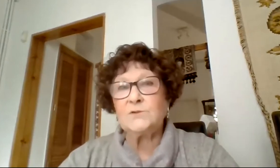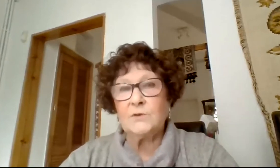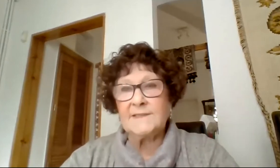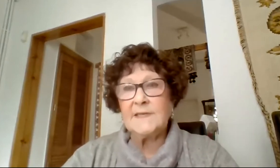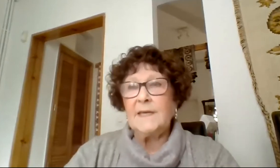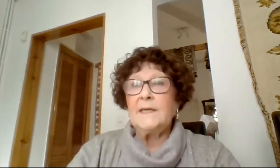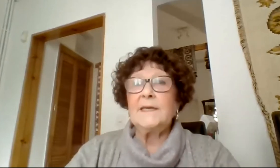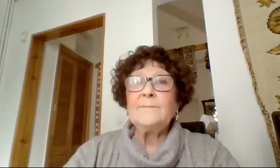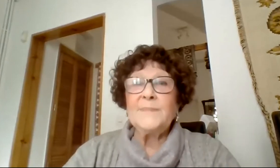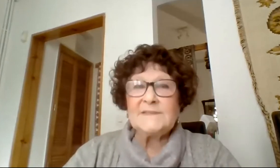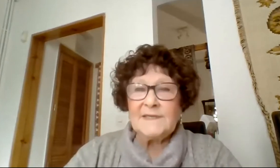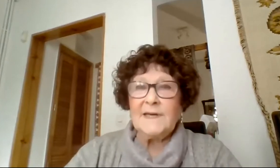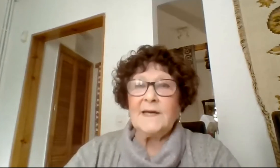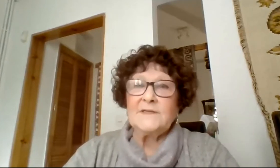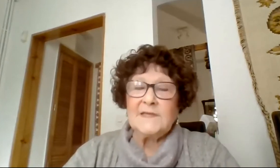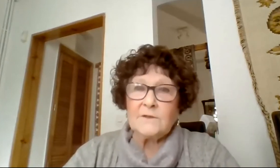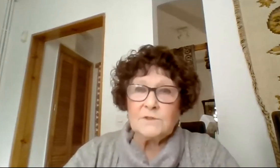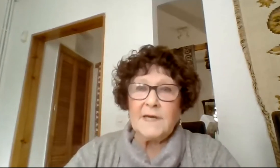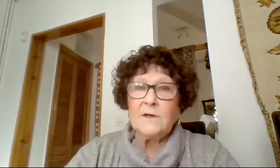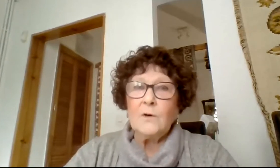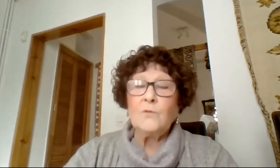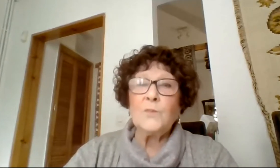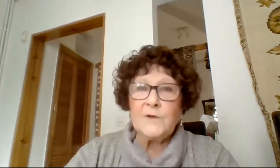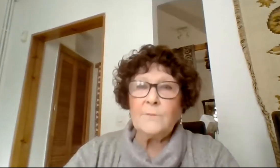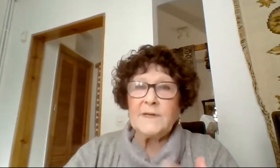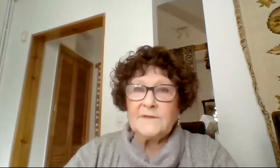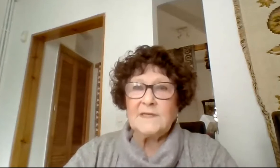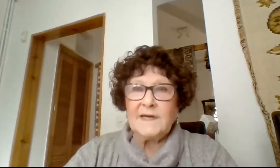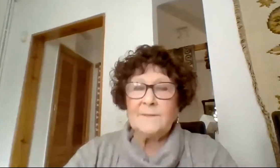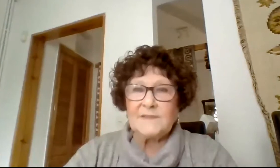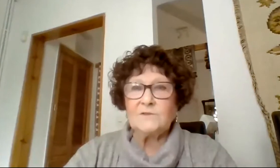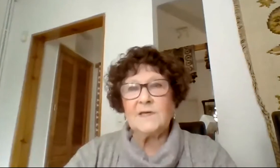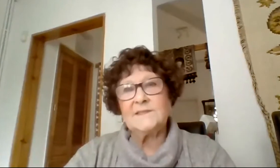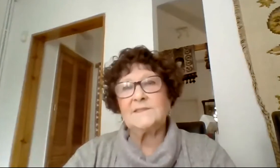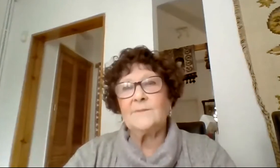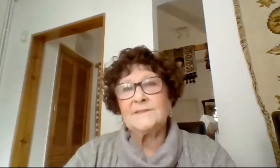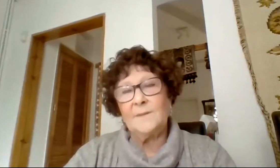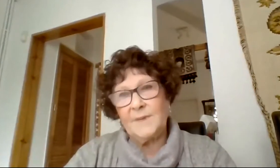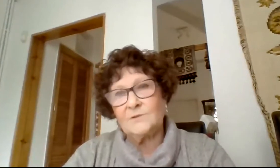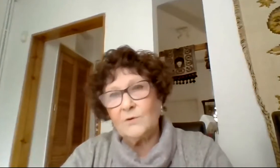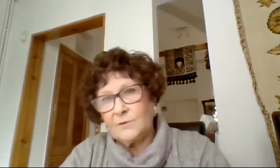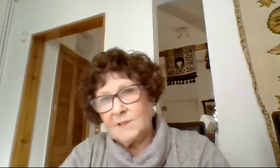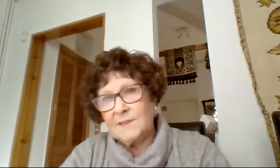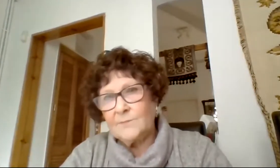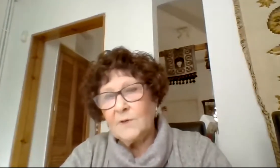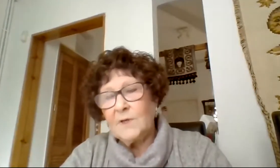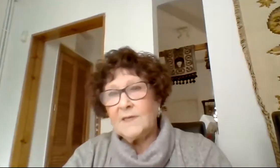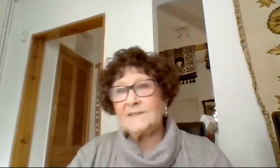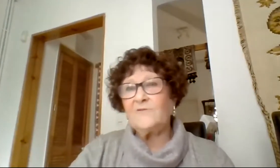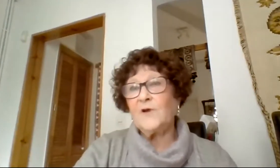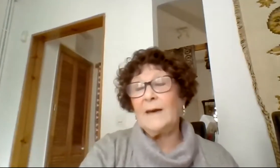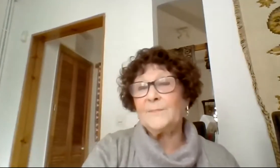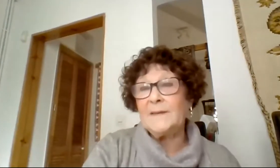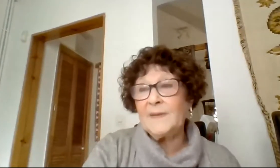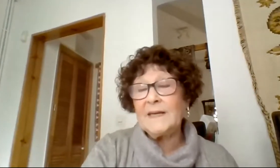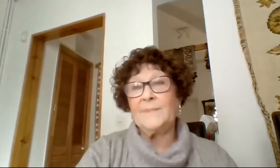las personas, empecé a desarrollar un modelo para diseñar espacios accesibles espectro cognitivo. Y